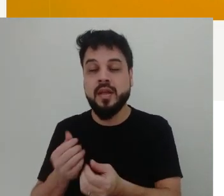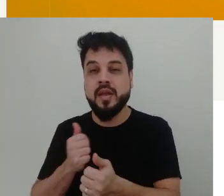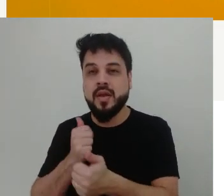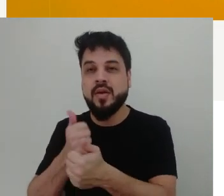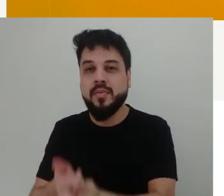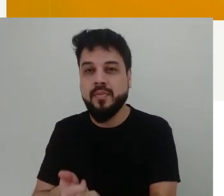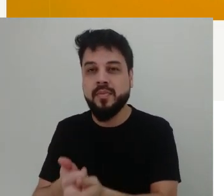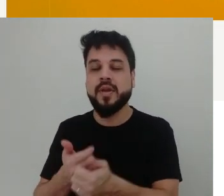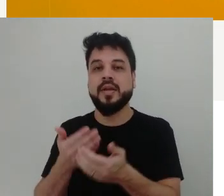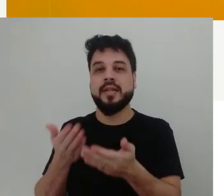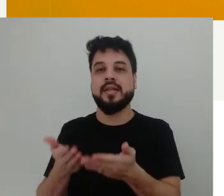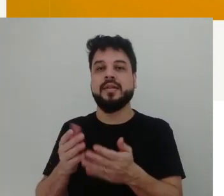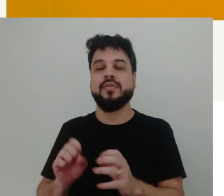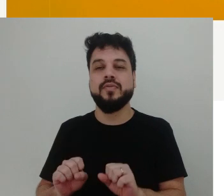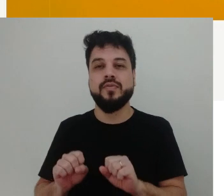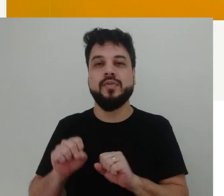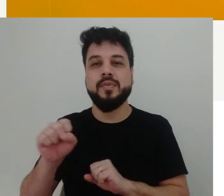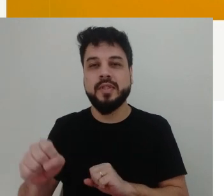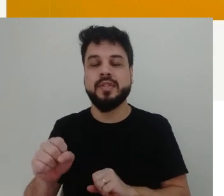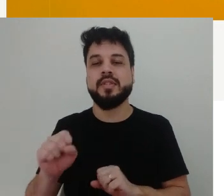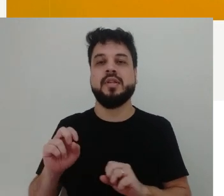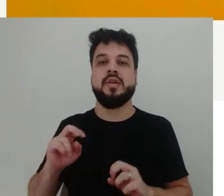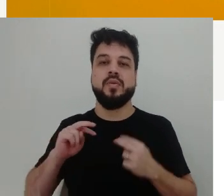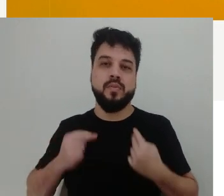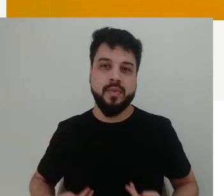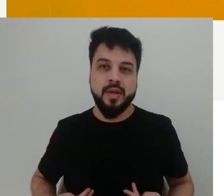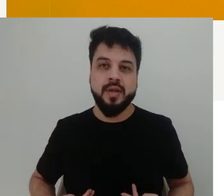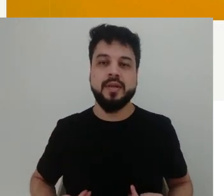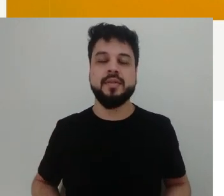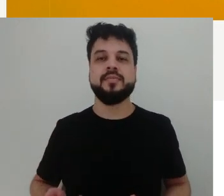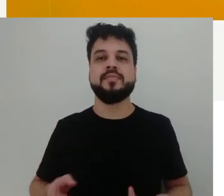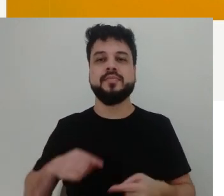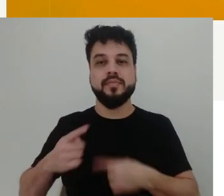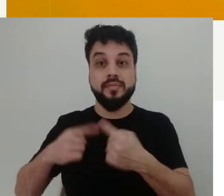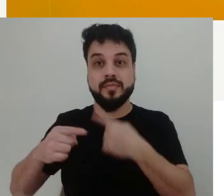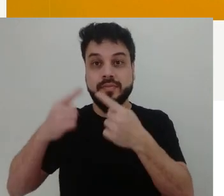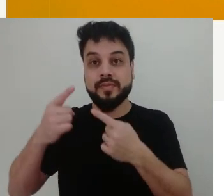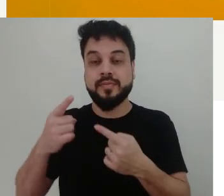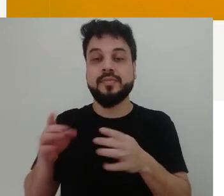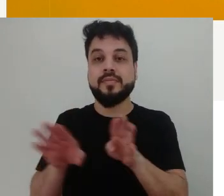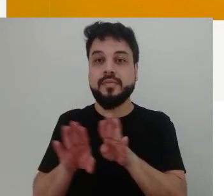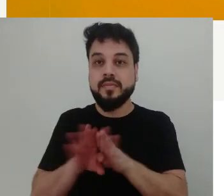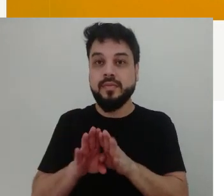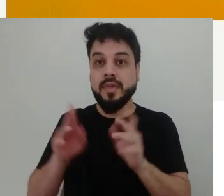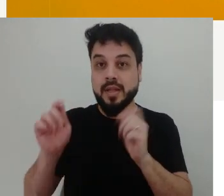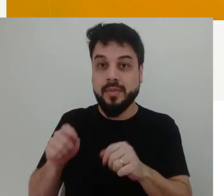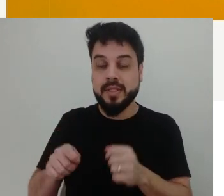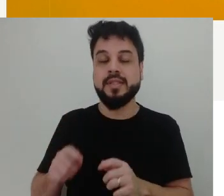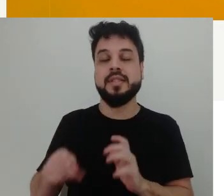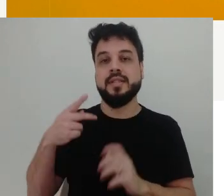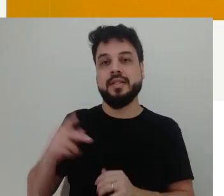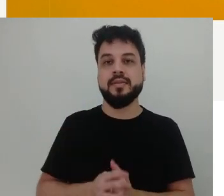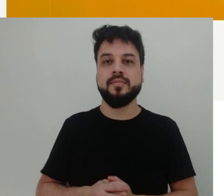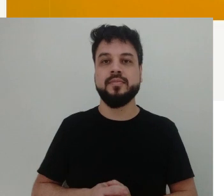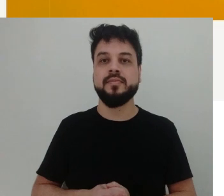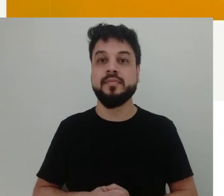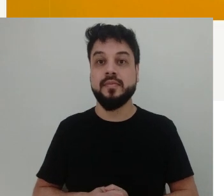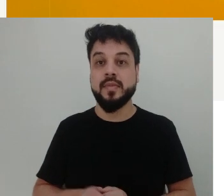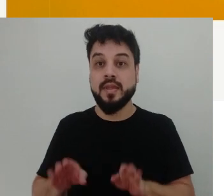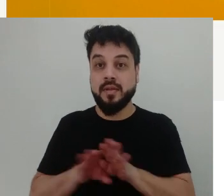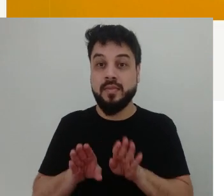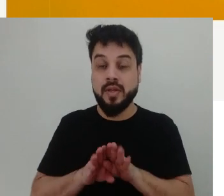diz o seguinte: Eduardo habló de la disciplinaridad en la graduación y la interdisciplinaridad solo después. Esto